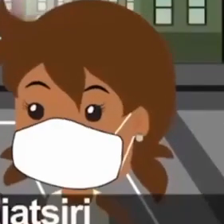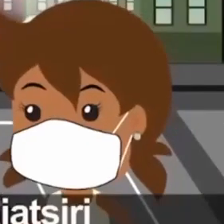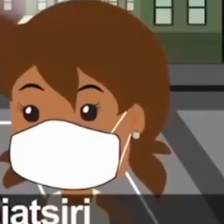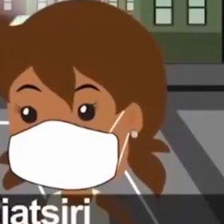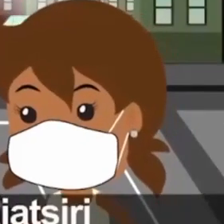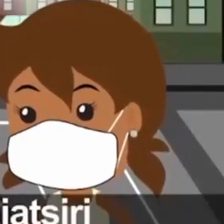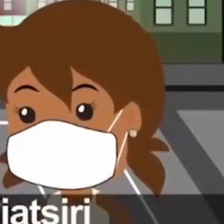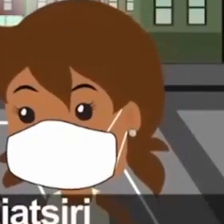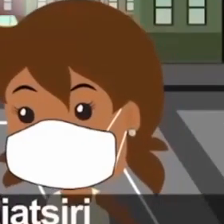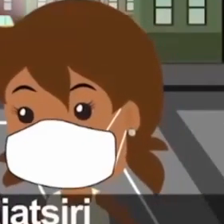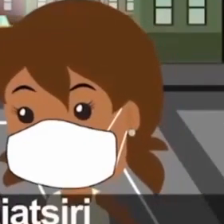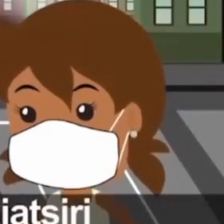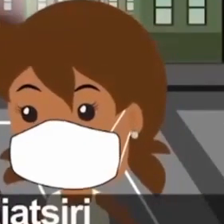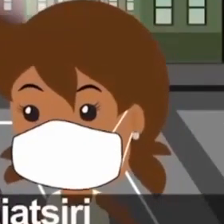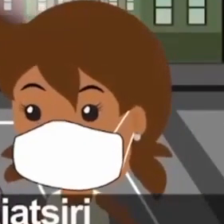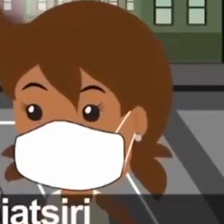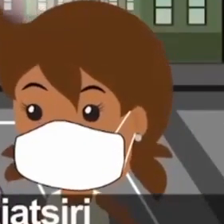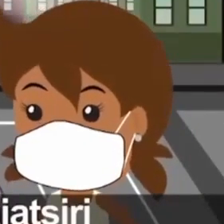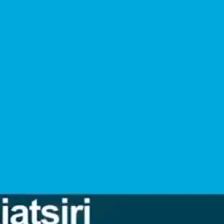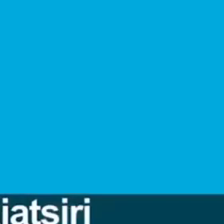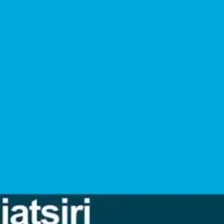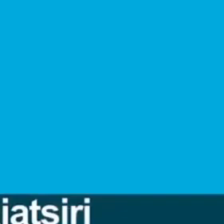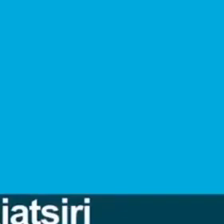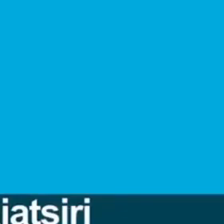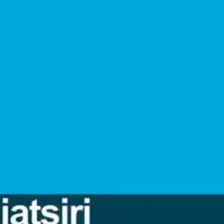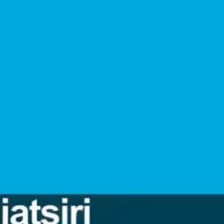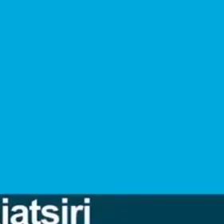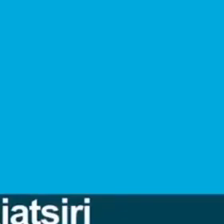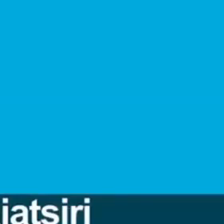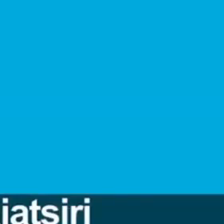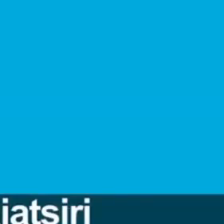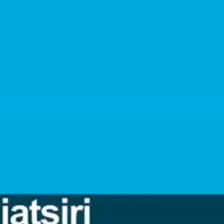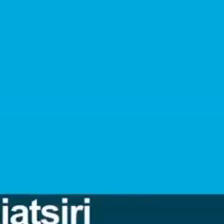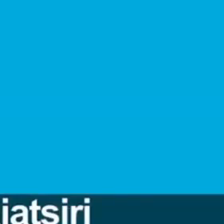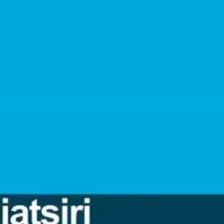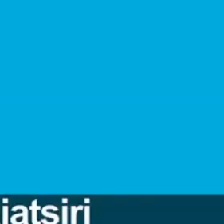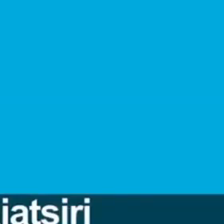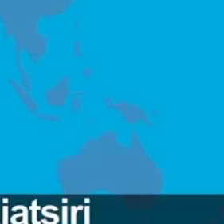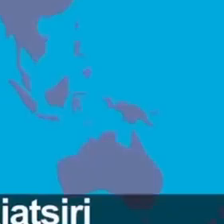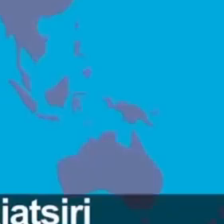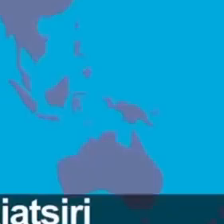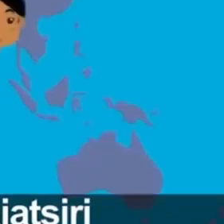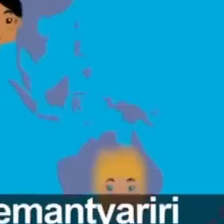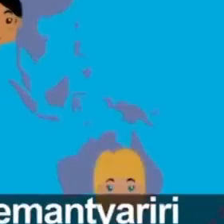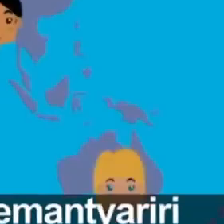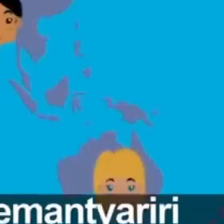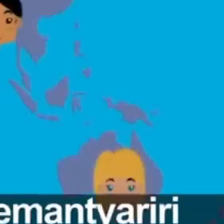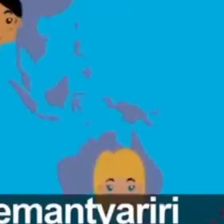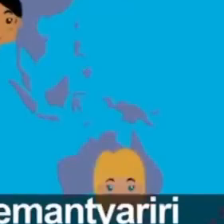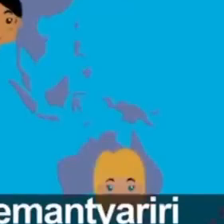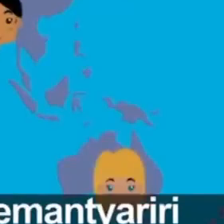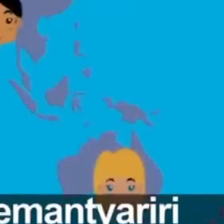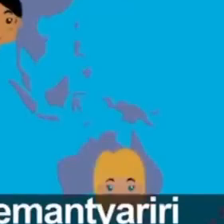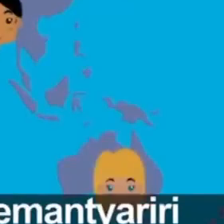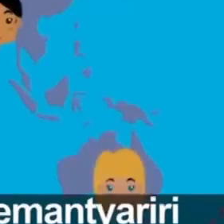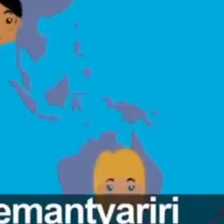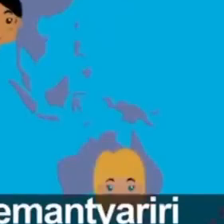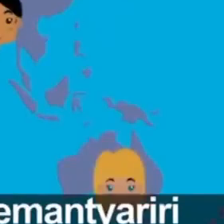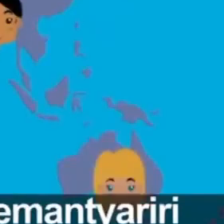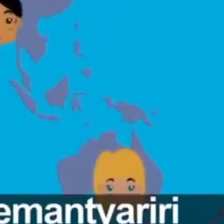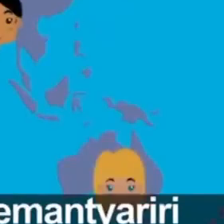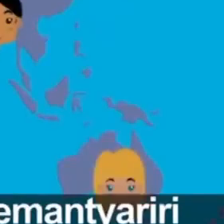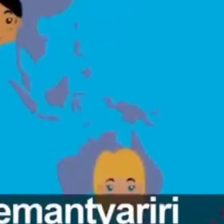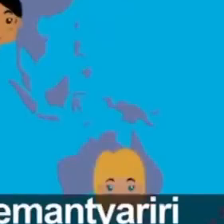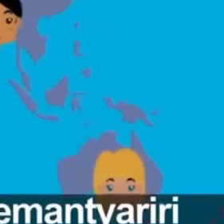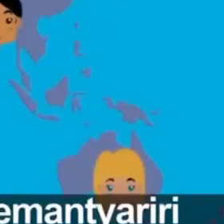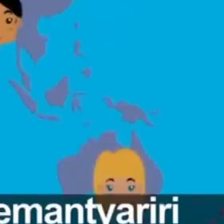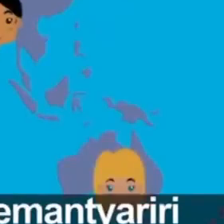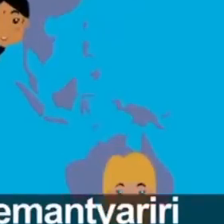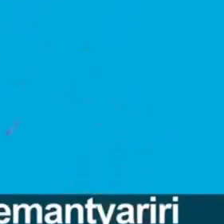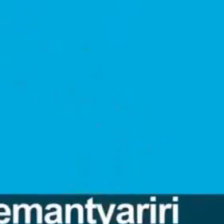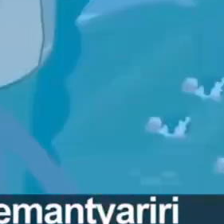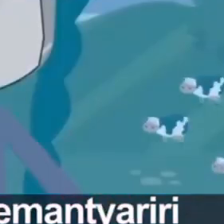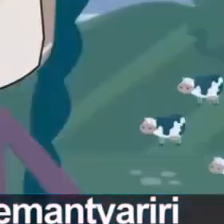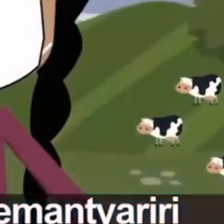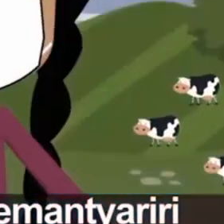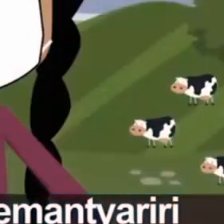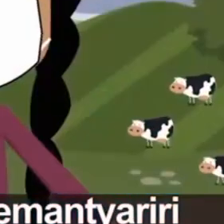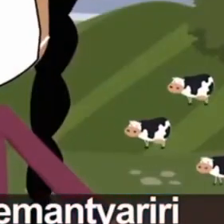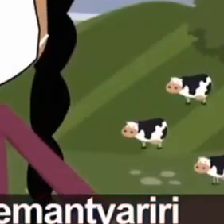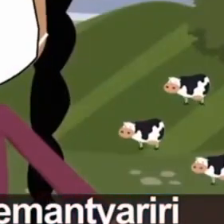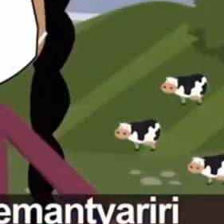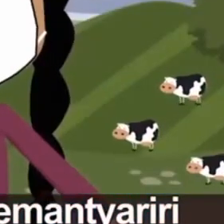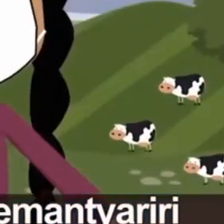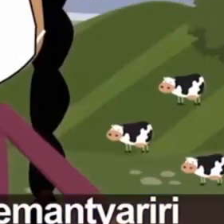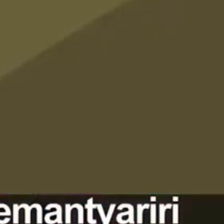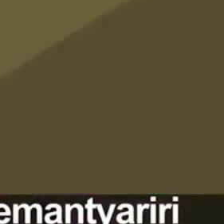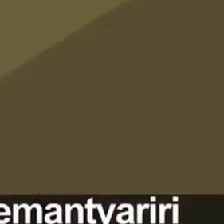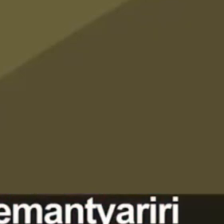oka antena pe wakera sokia paja chiri te okovenga te irota que areta casa no yecharo ne pinkaje